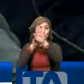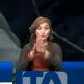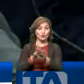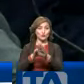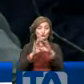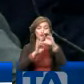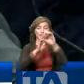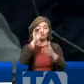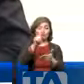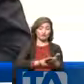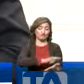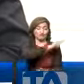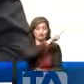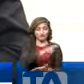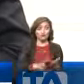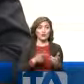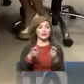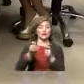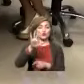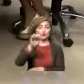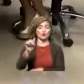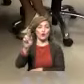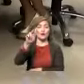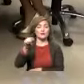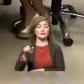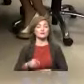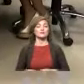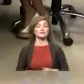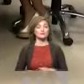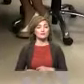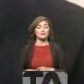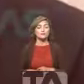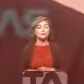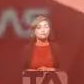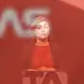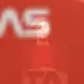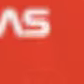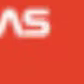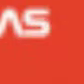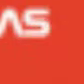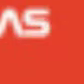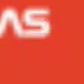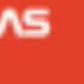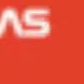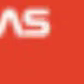a la eliminación del consejo que dirige Tuárez. En Quito, Andrea Samaniego, 24 horas.